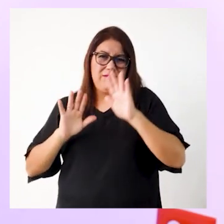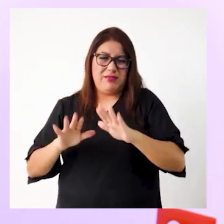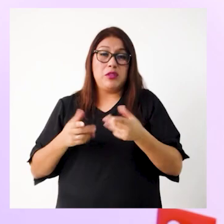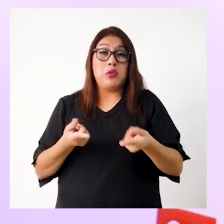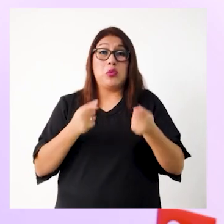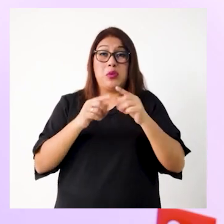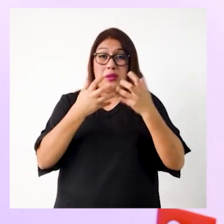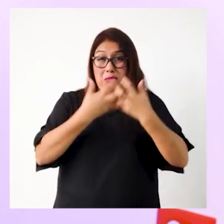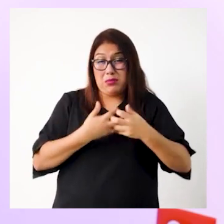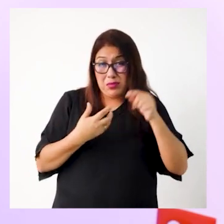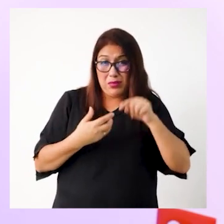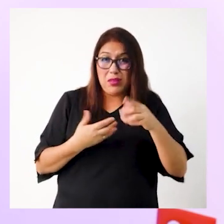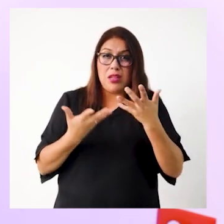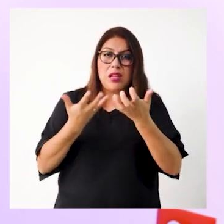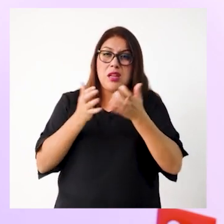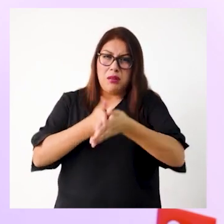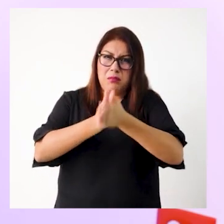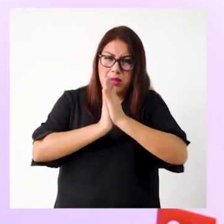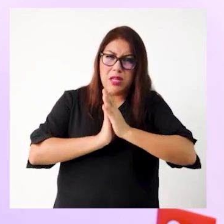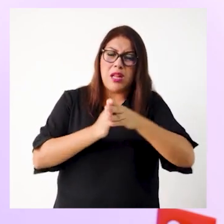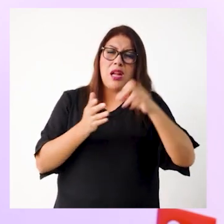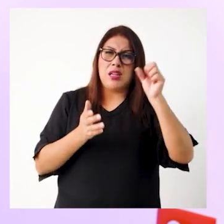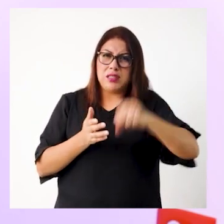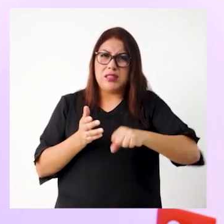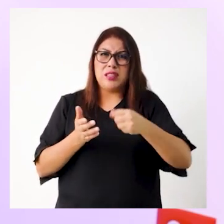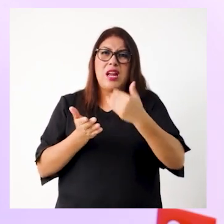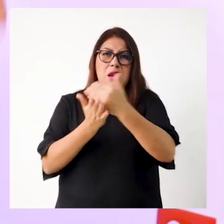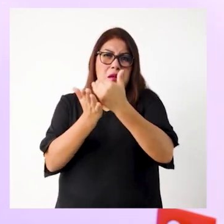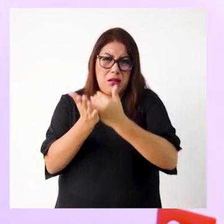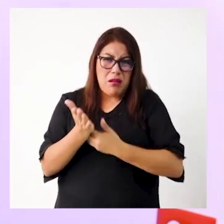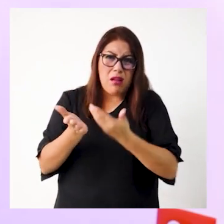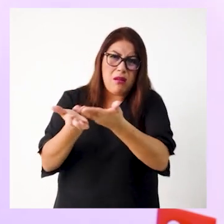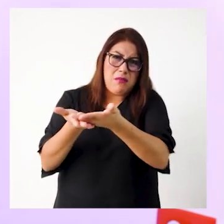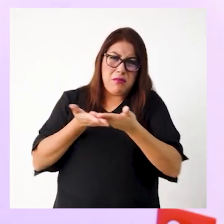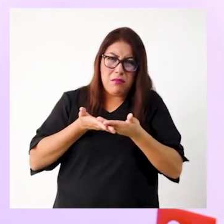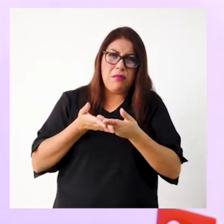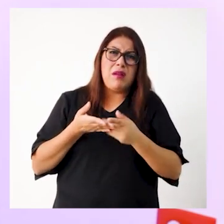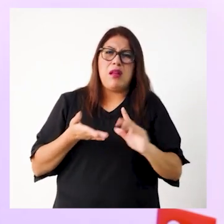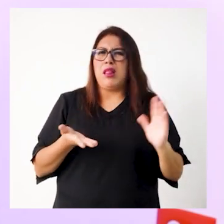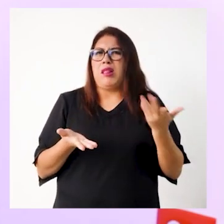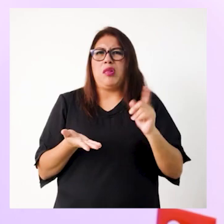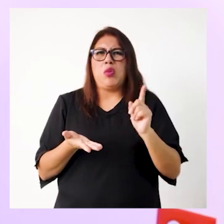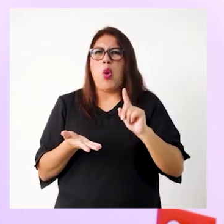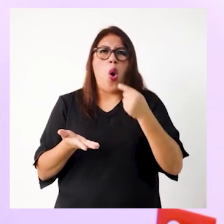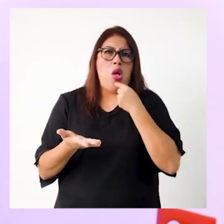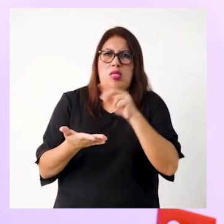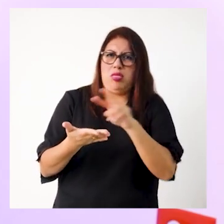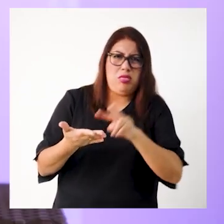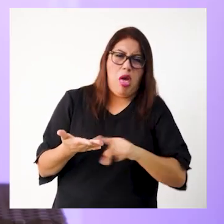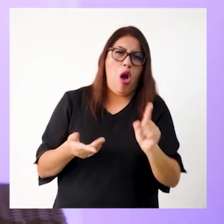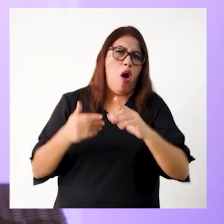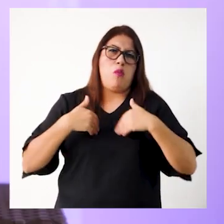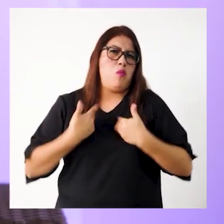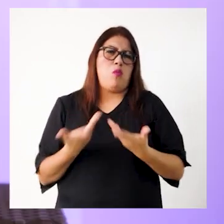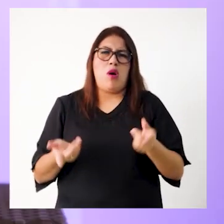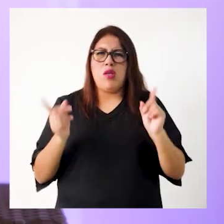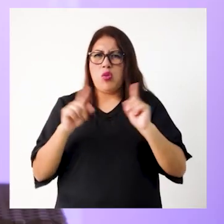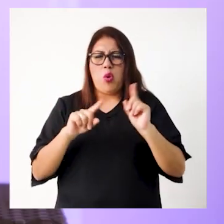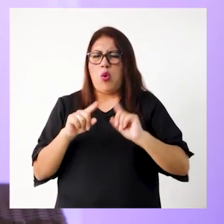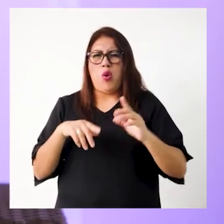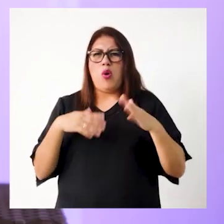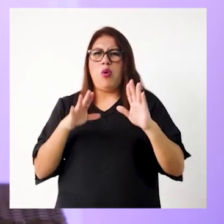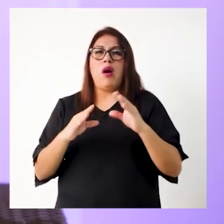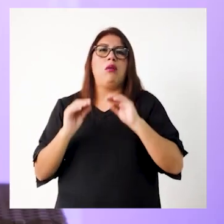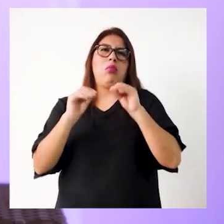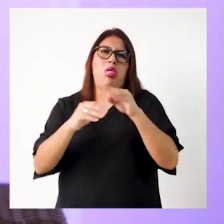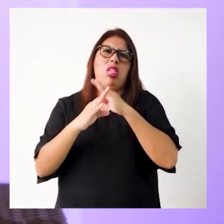embargo, cuando a la empresa le dices, oye, vamos a sacar una regulación determinada, no, sobre regulación, eso no se puede hacer, eso va a le estás